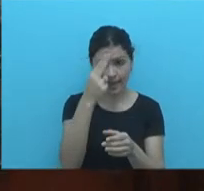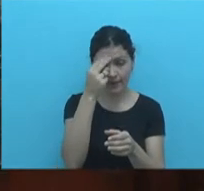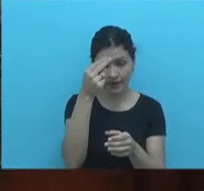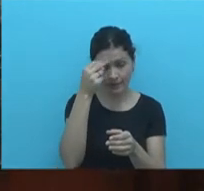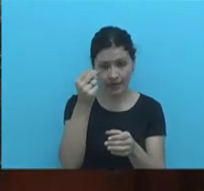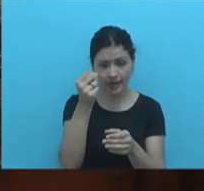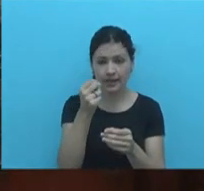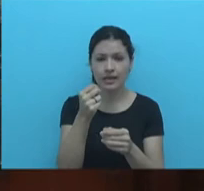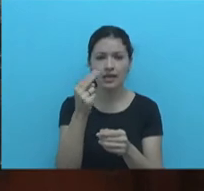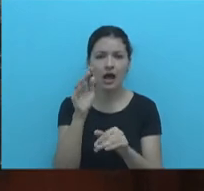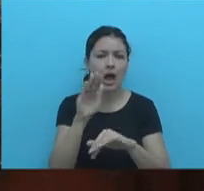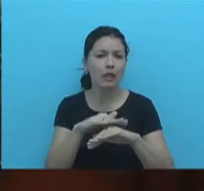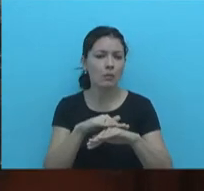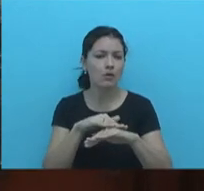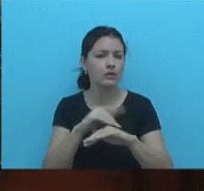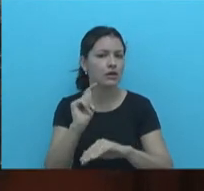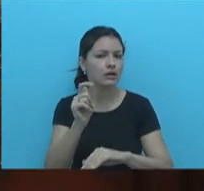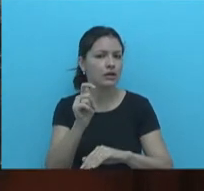de...